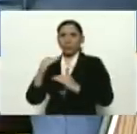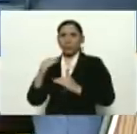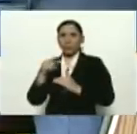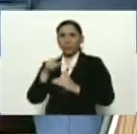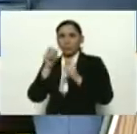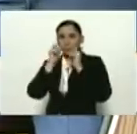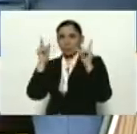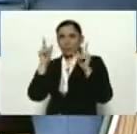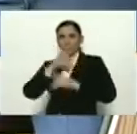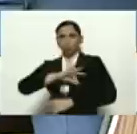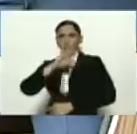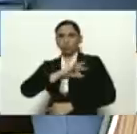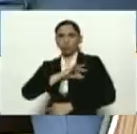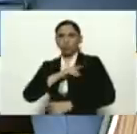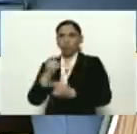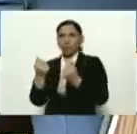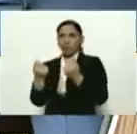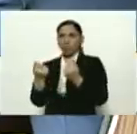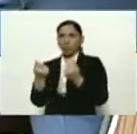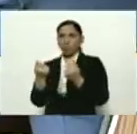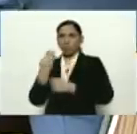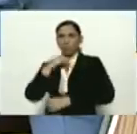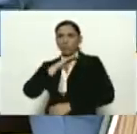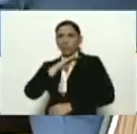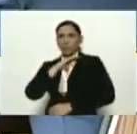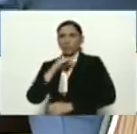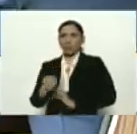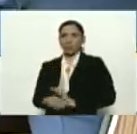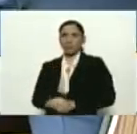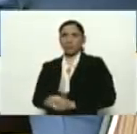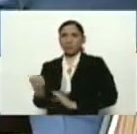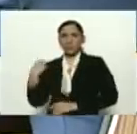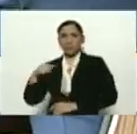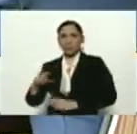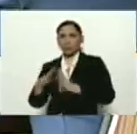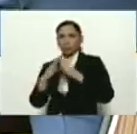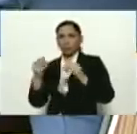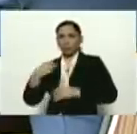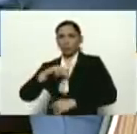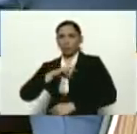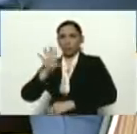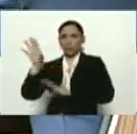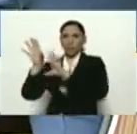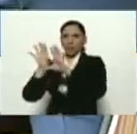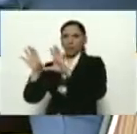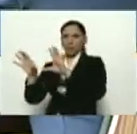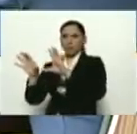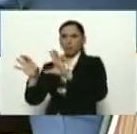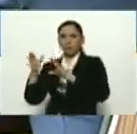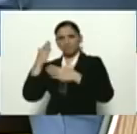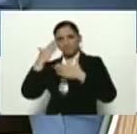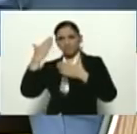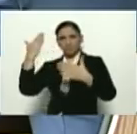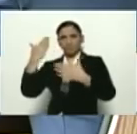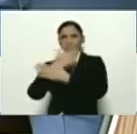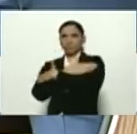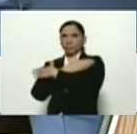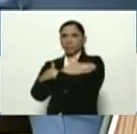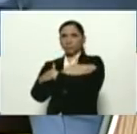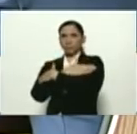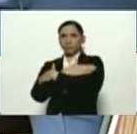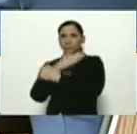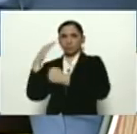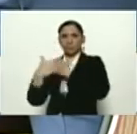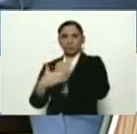impacto social y económico de la pandemia que están teniendo todos nuestros países. Vaya pues, un abrazo solidario